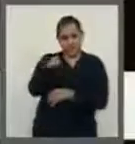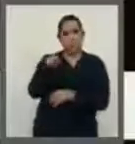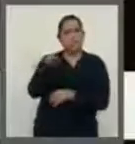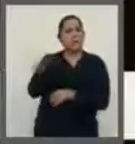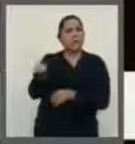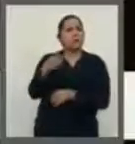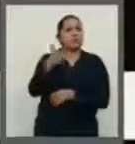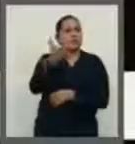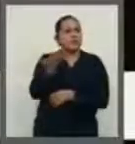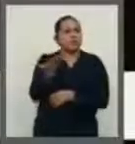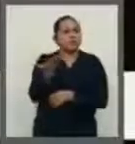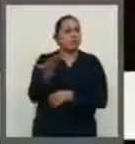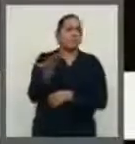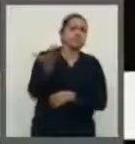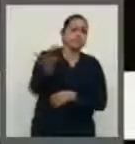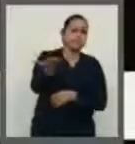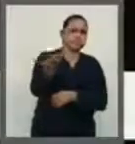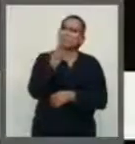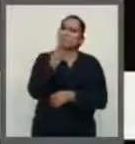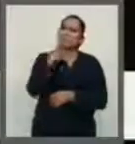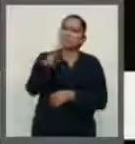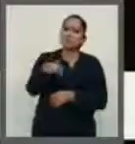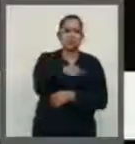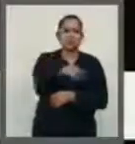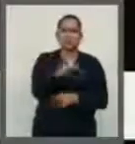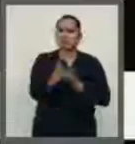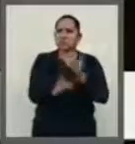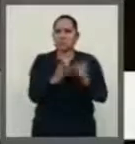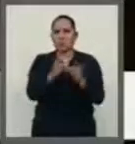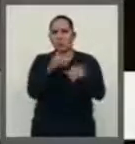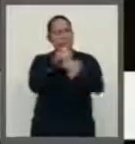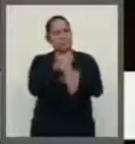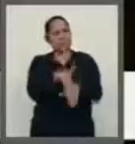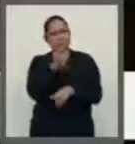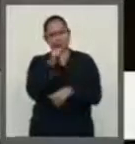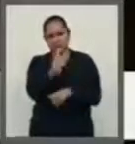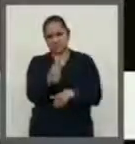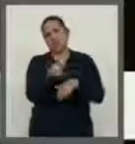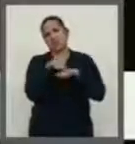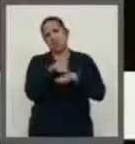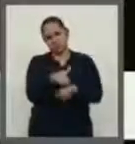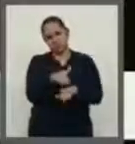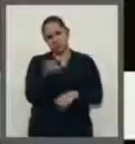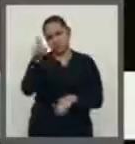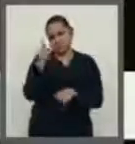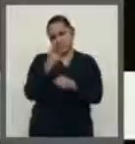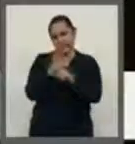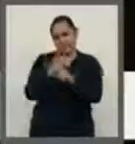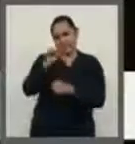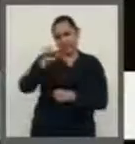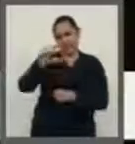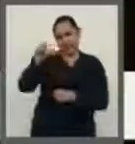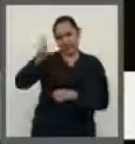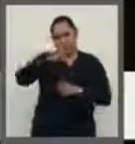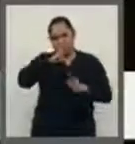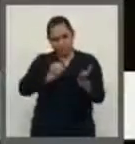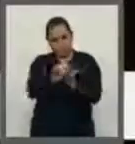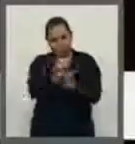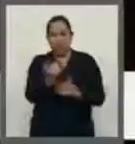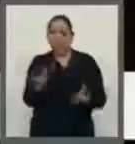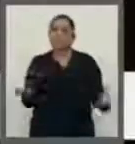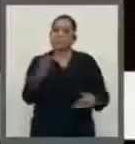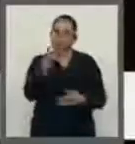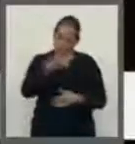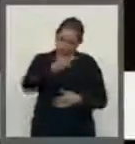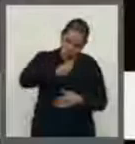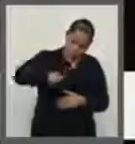acción de incumplimiento, ¿sí?, de un incidente de incumplimiento de la resolución de la primera sala, nos obligaría otra vez